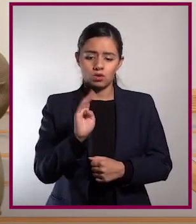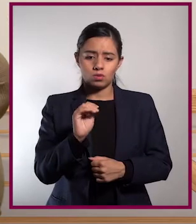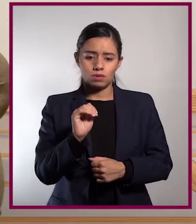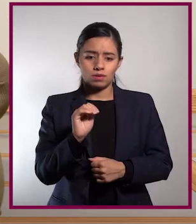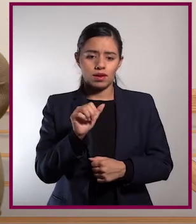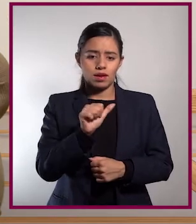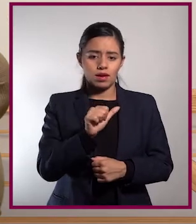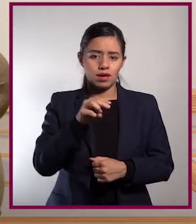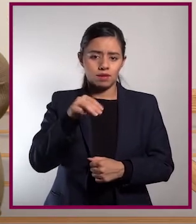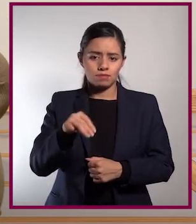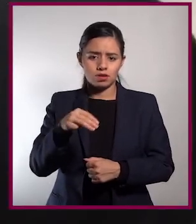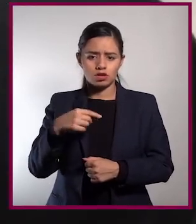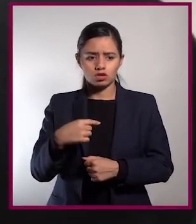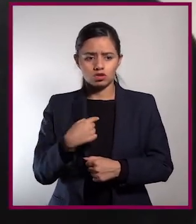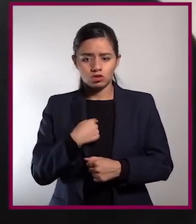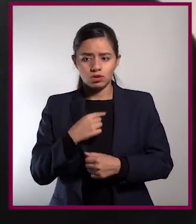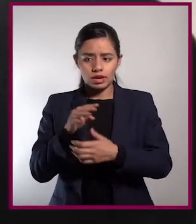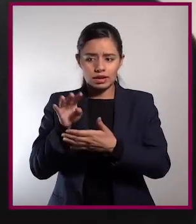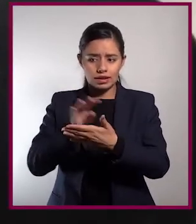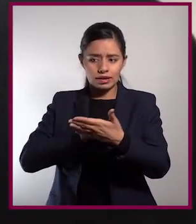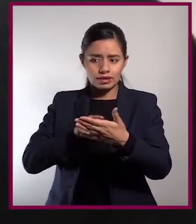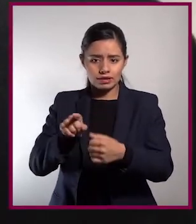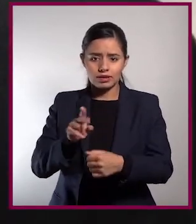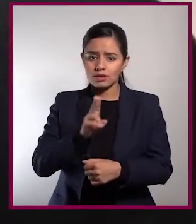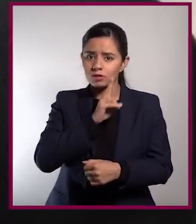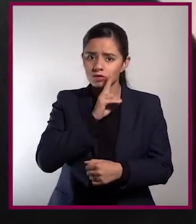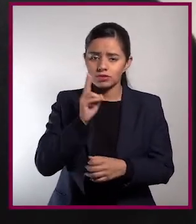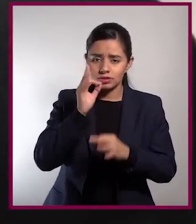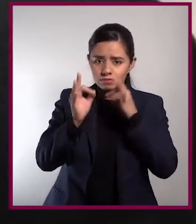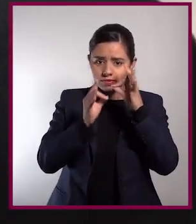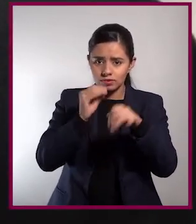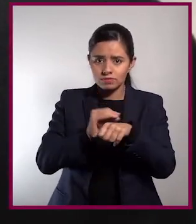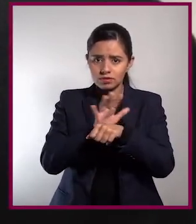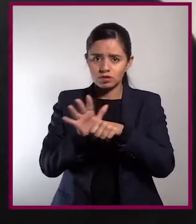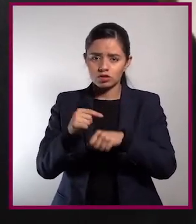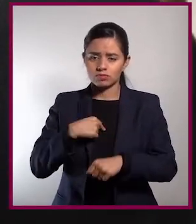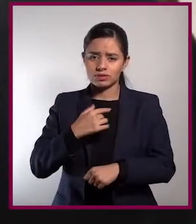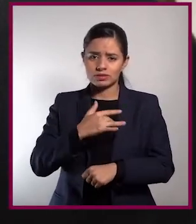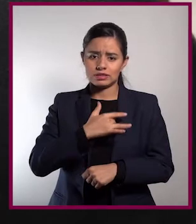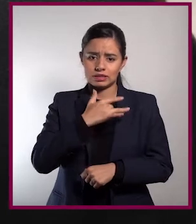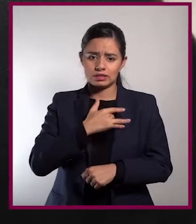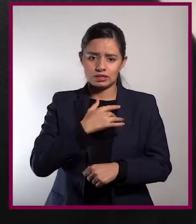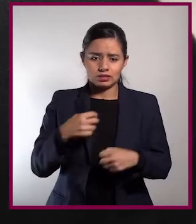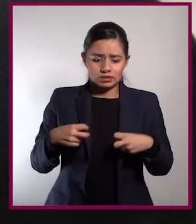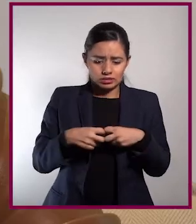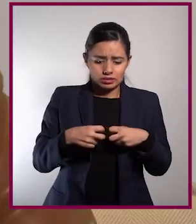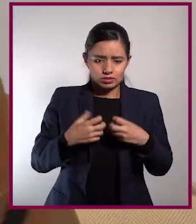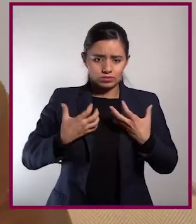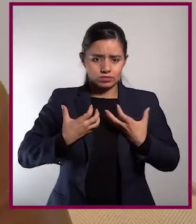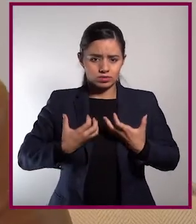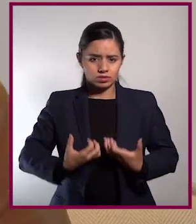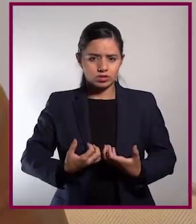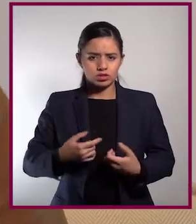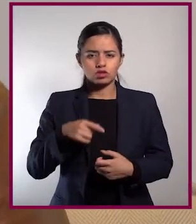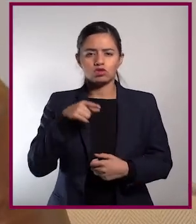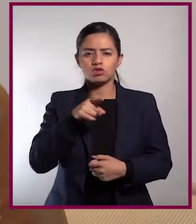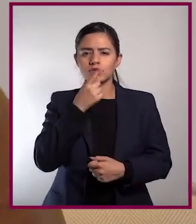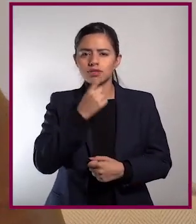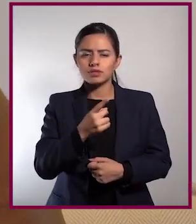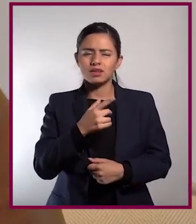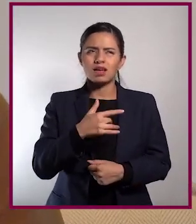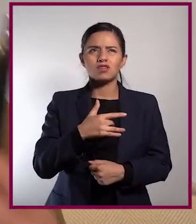lunes 9 a.m. Leí una noticia sobre la COVID y me sentí nerviosa y triste. Evita decir